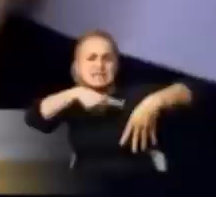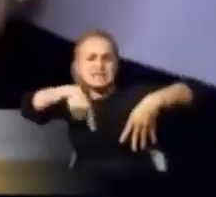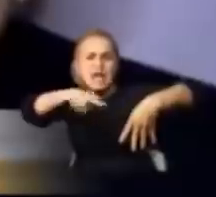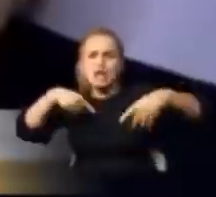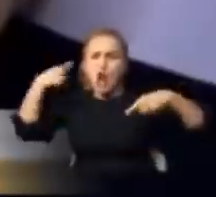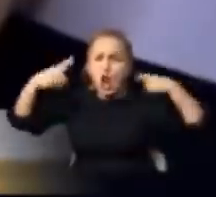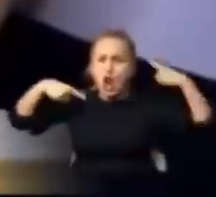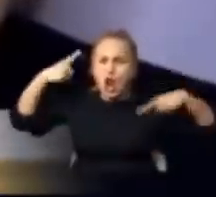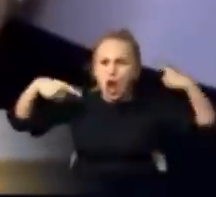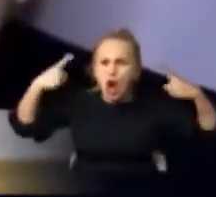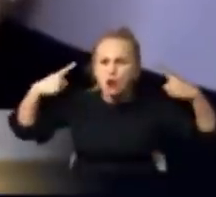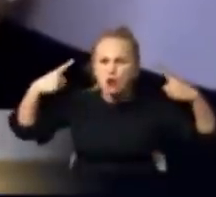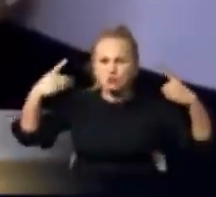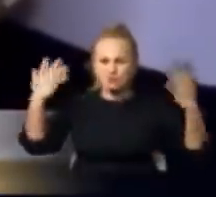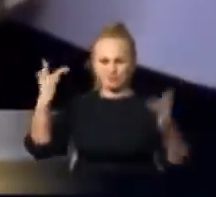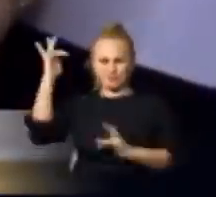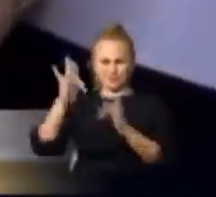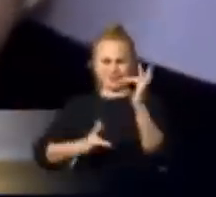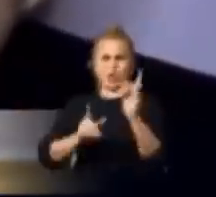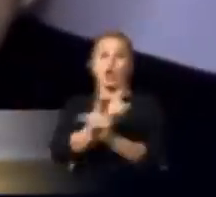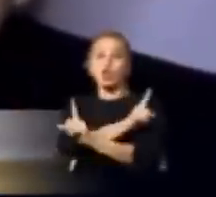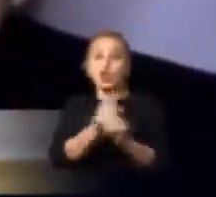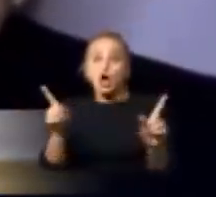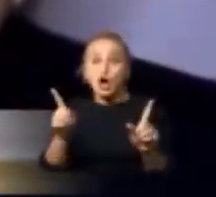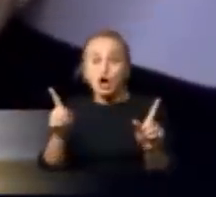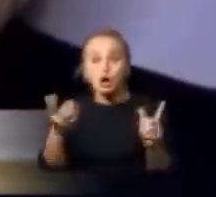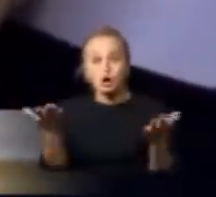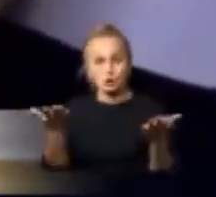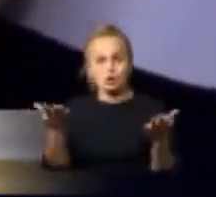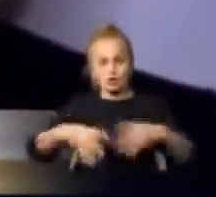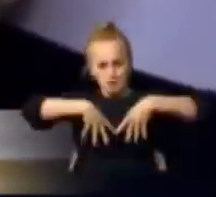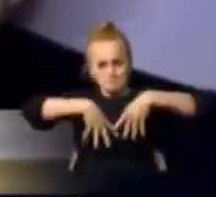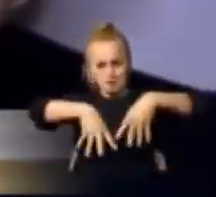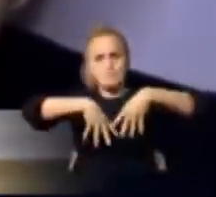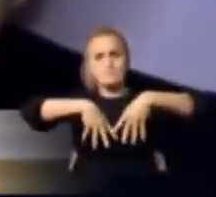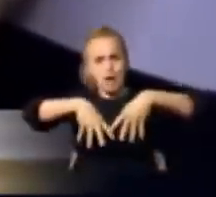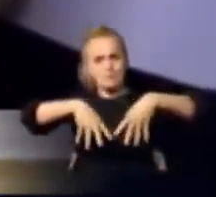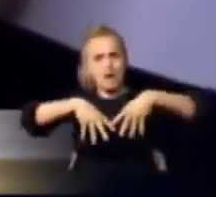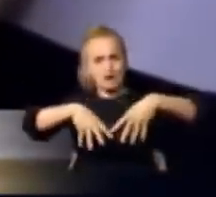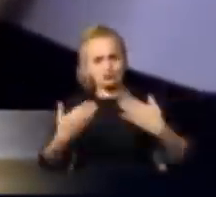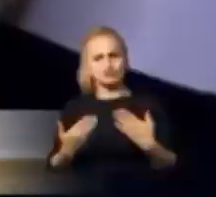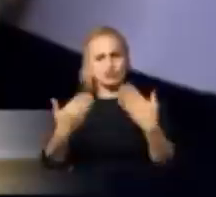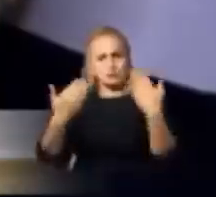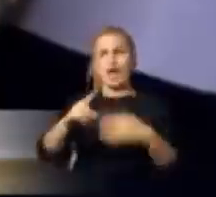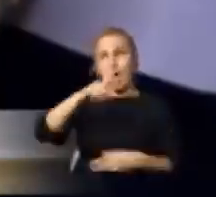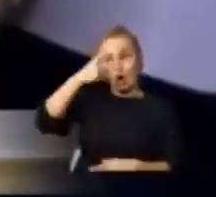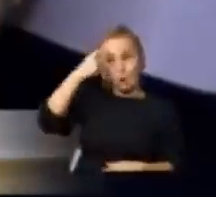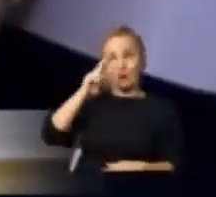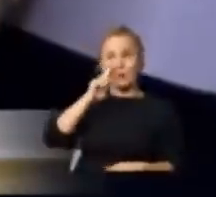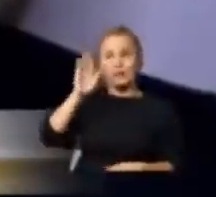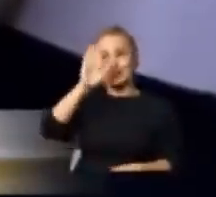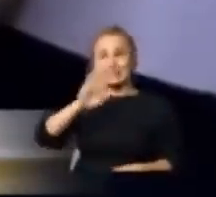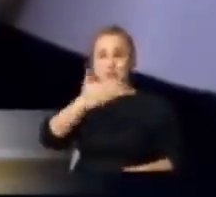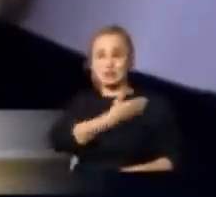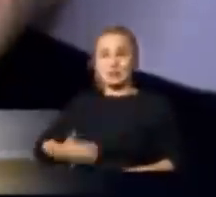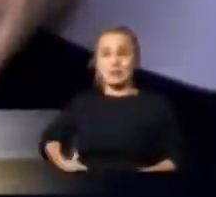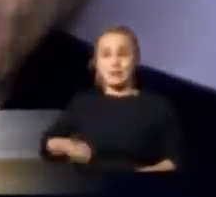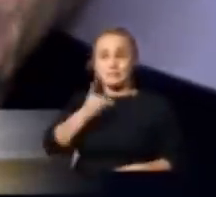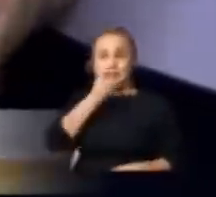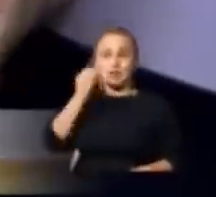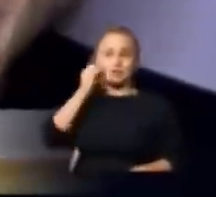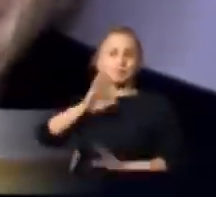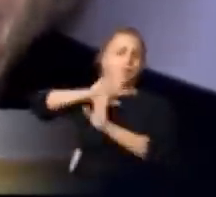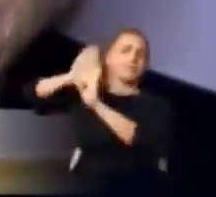de locos, de antisociales, ¿sí? Que no reconocen las maravillas del gobierno del presidente